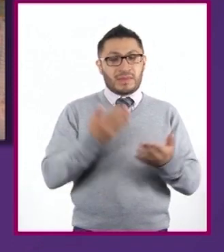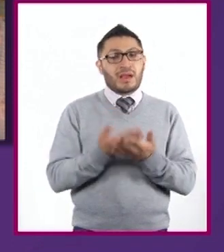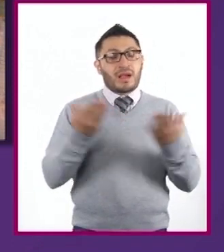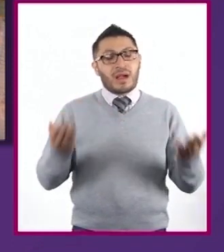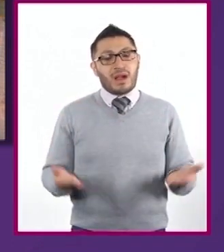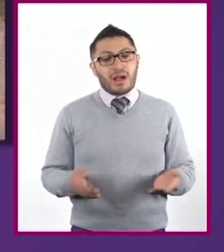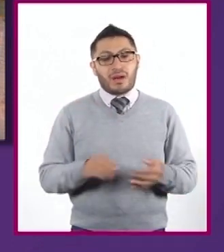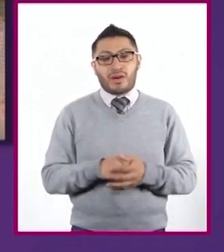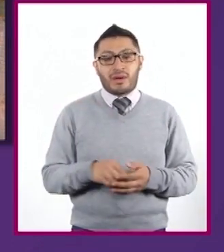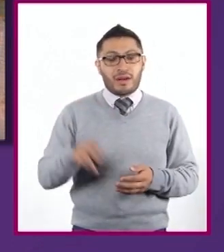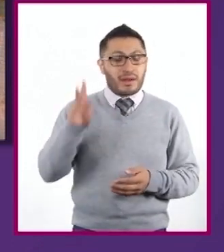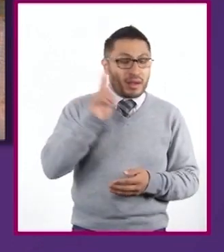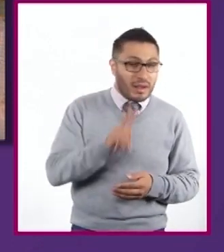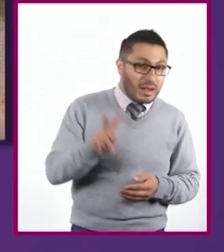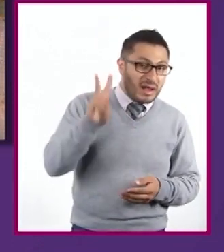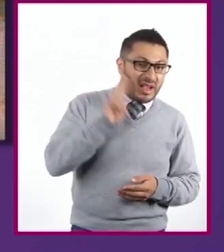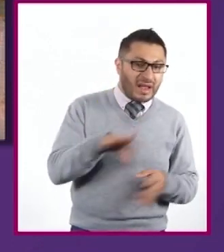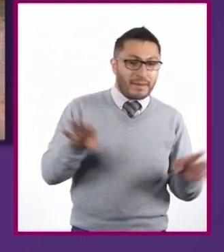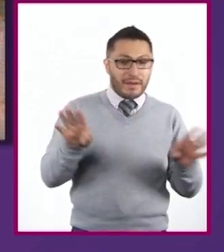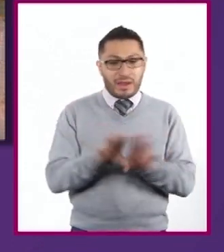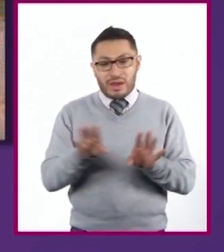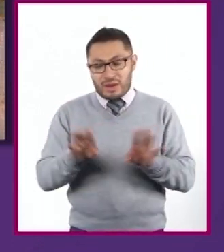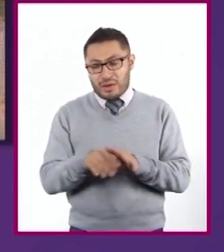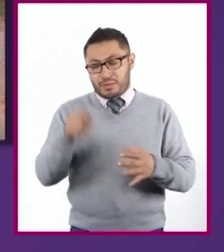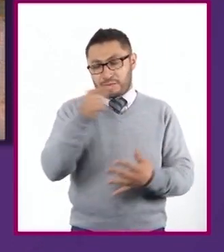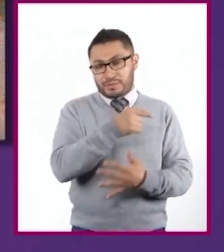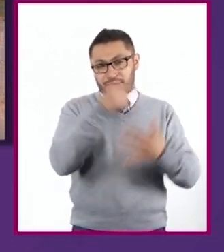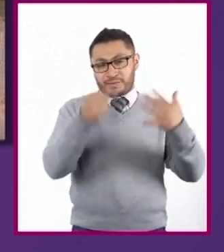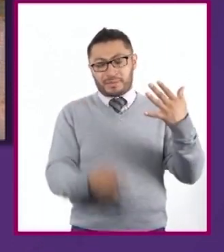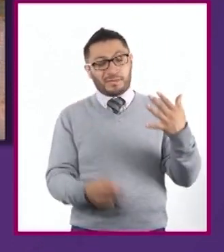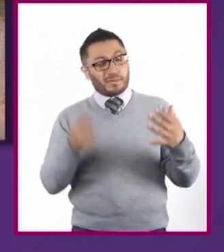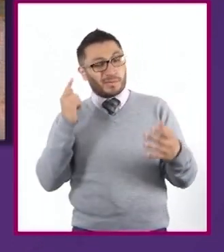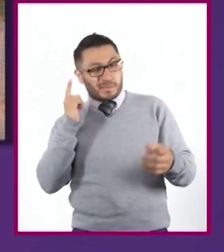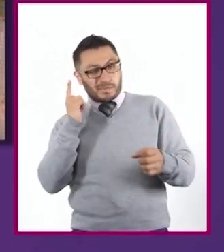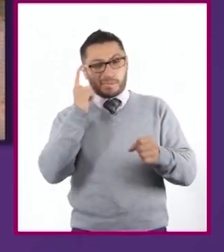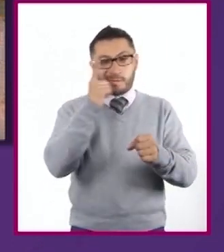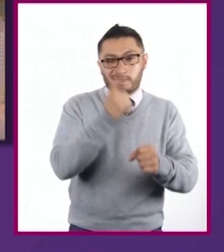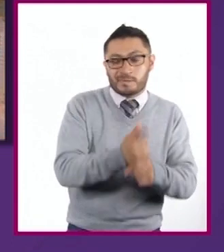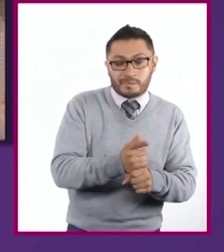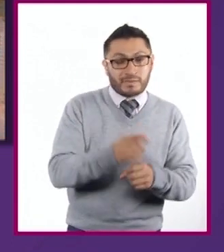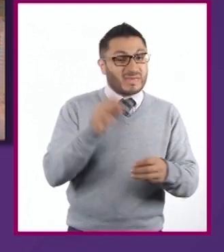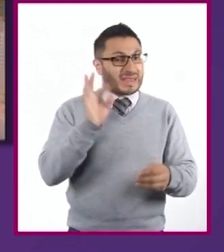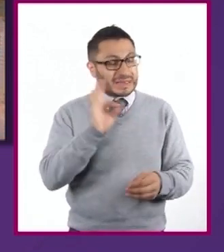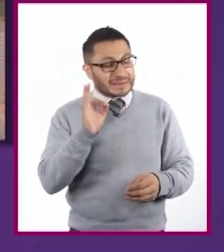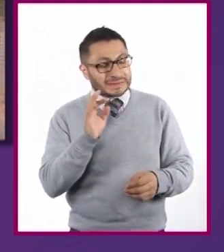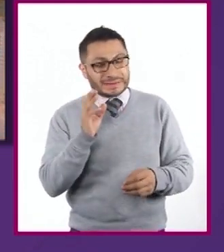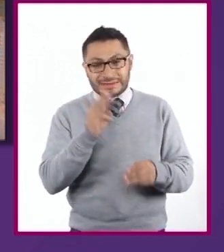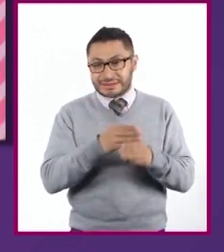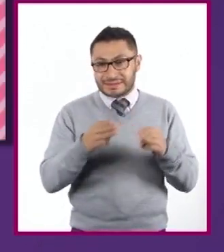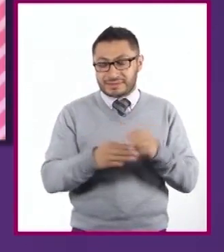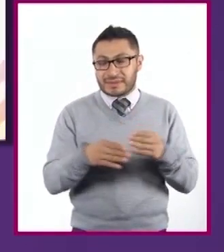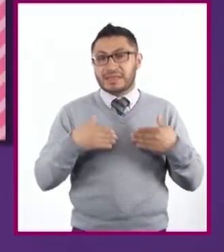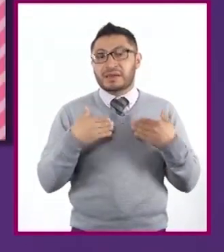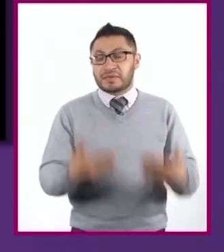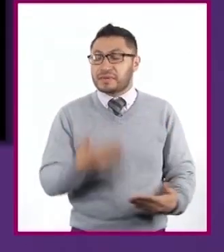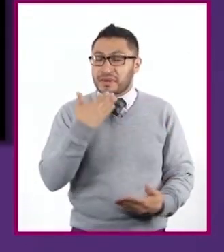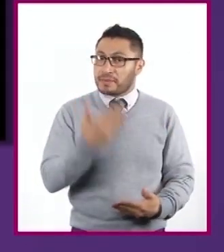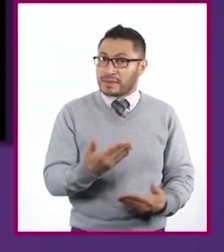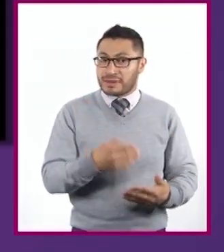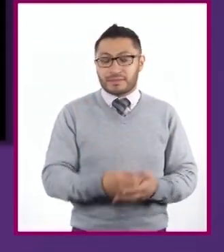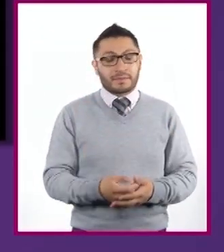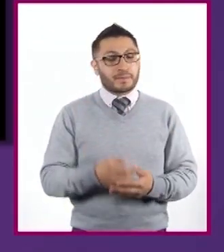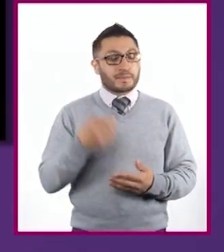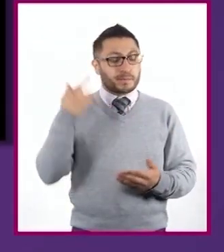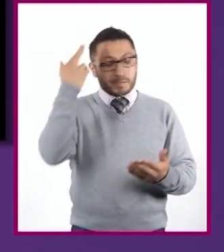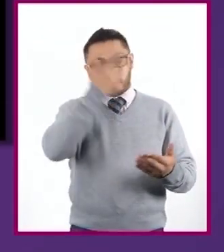considerar algunos de los siguientes criterios para saber si un material es confiable.